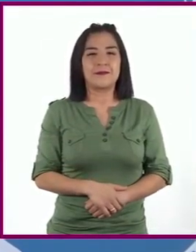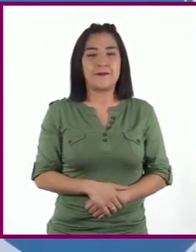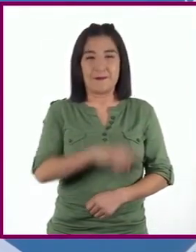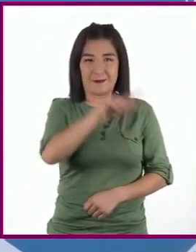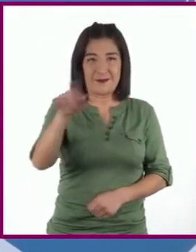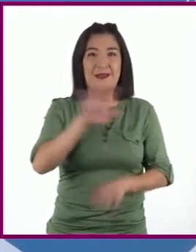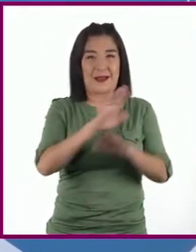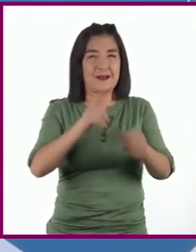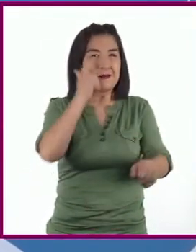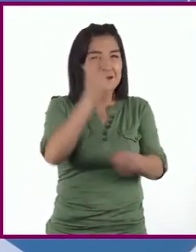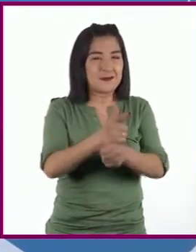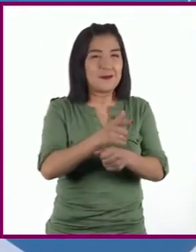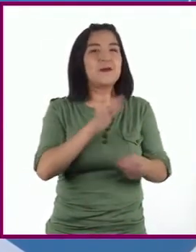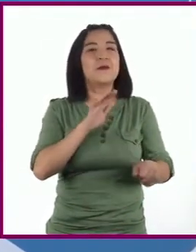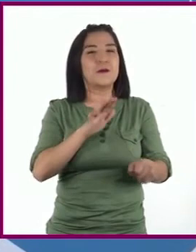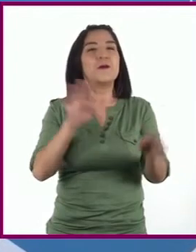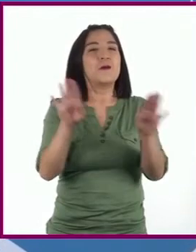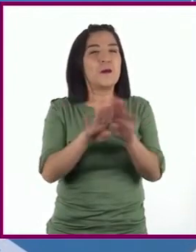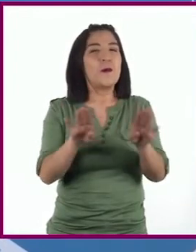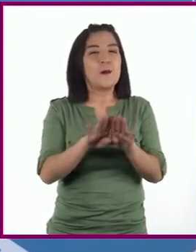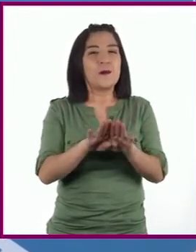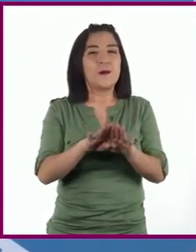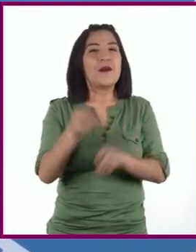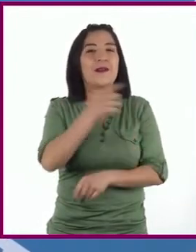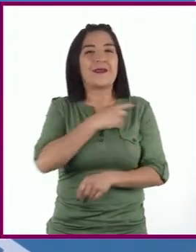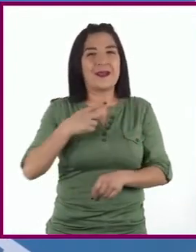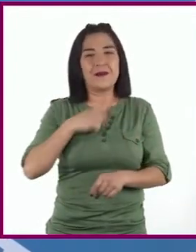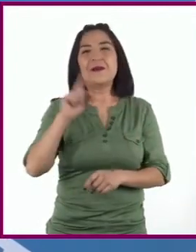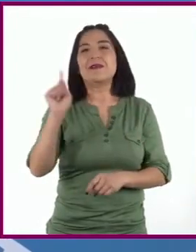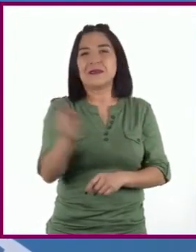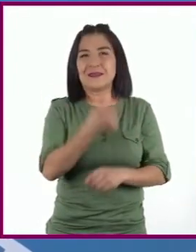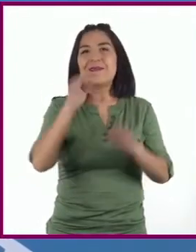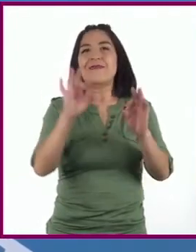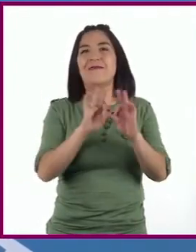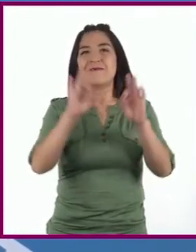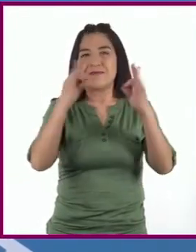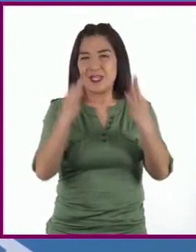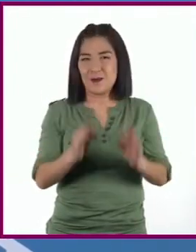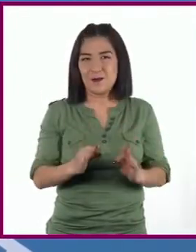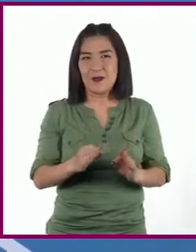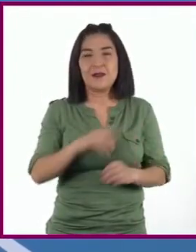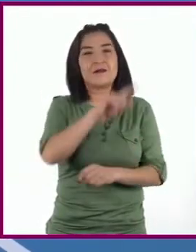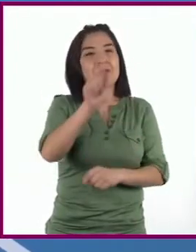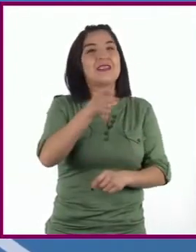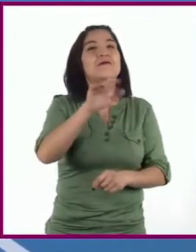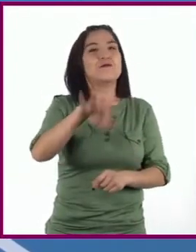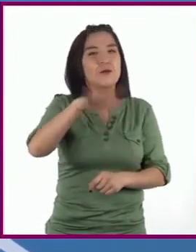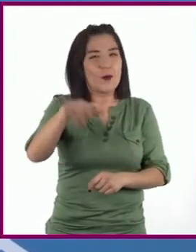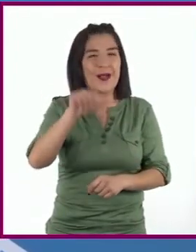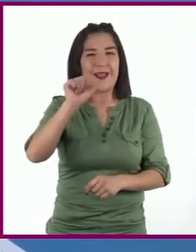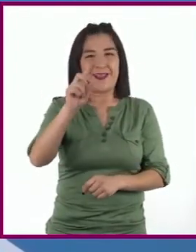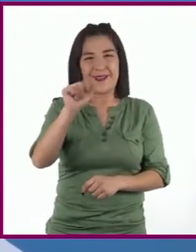¿Lograron identificar cómo debe ser la figura que está buscando Danae?